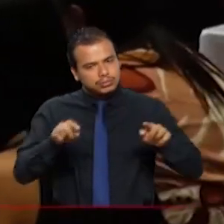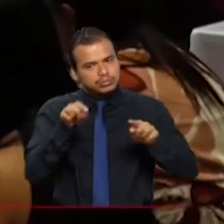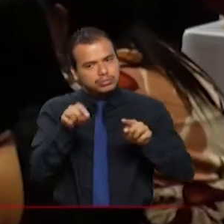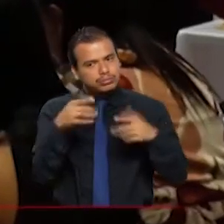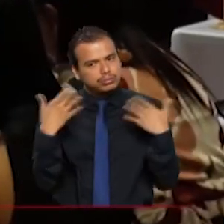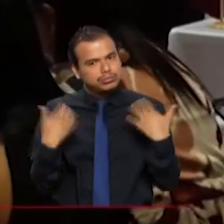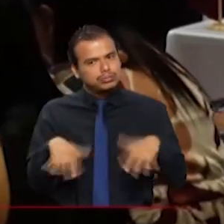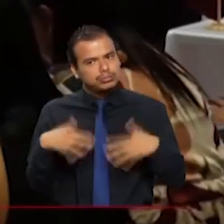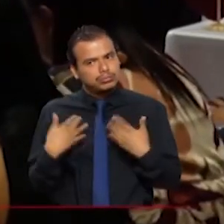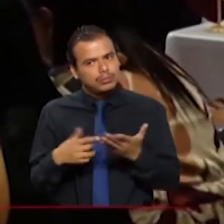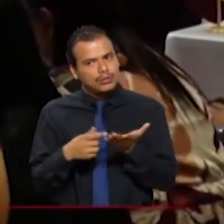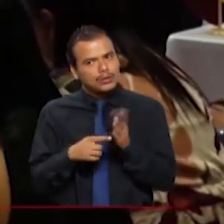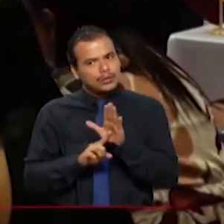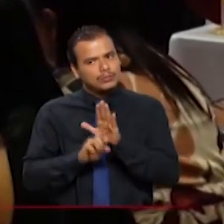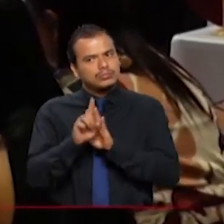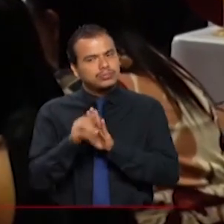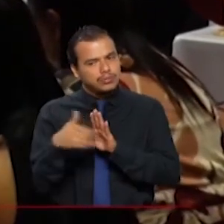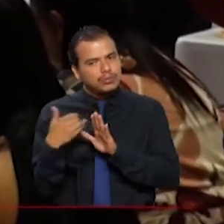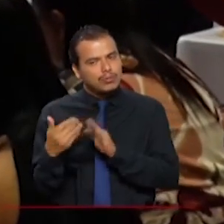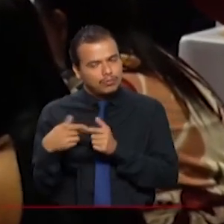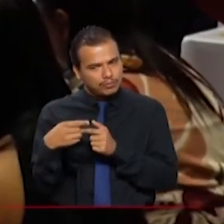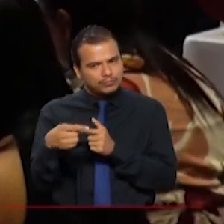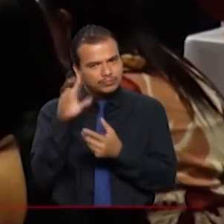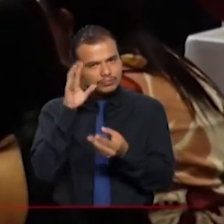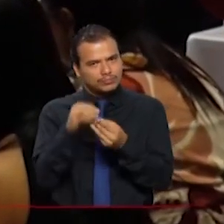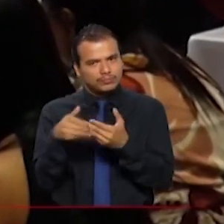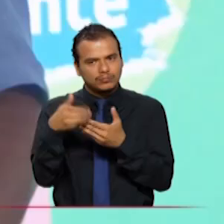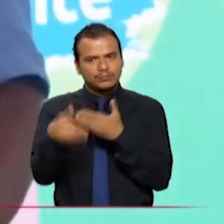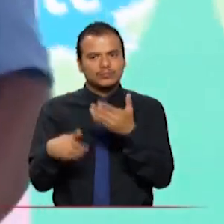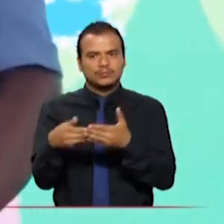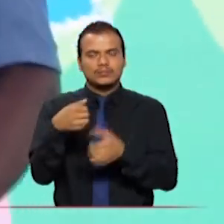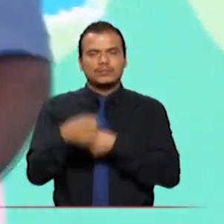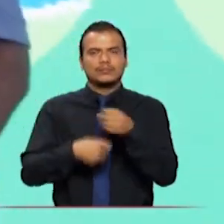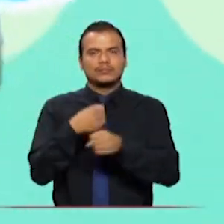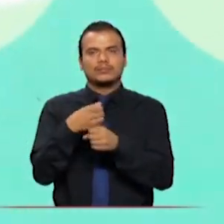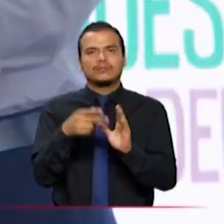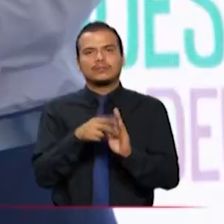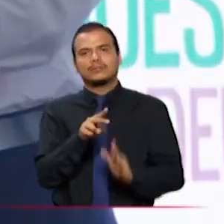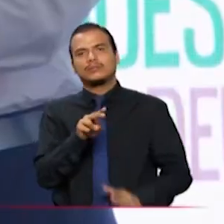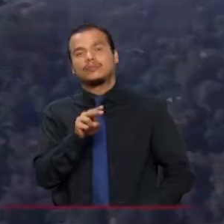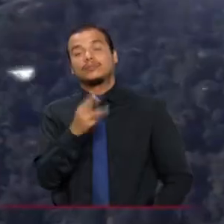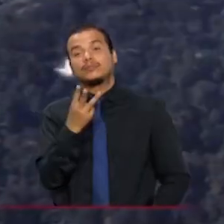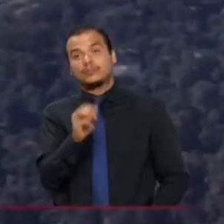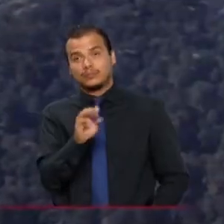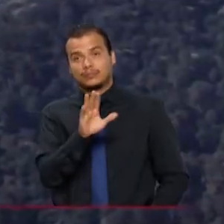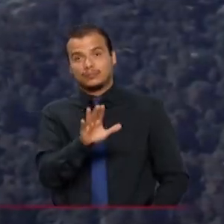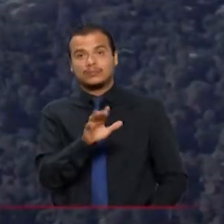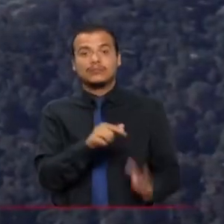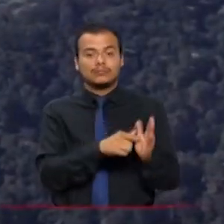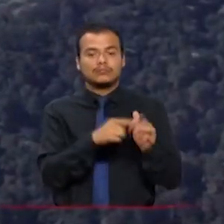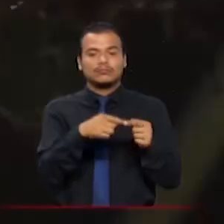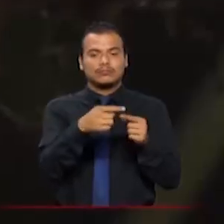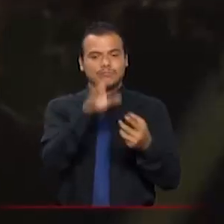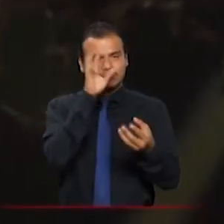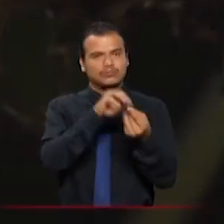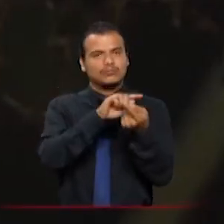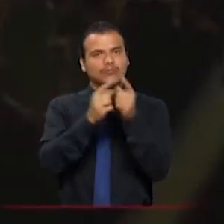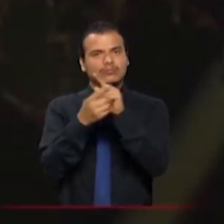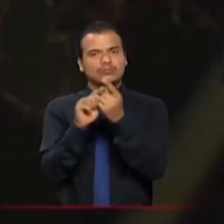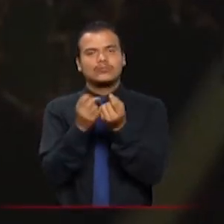encuentros regionales donde se firmaron pactos por la conservación de la biodiversidad. 24 corporaciones incluyeron en sus planes